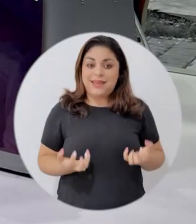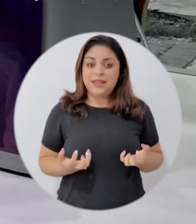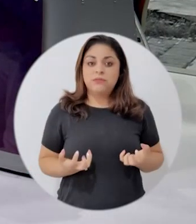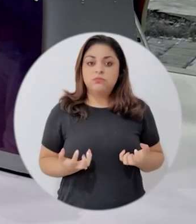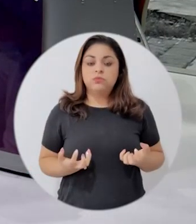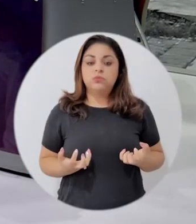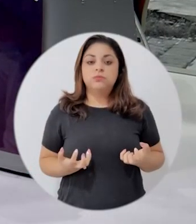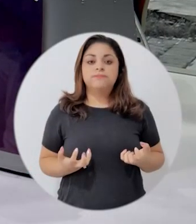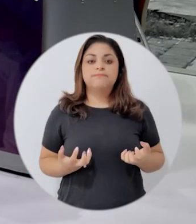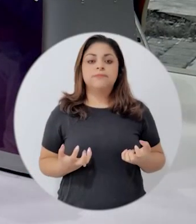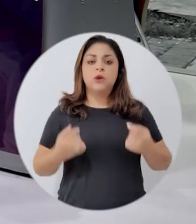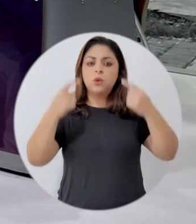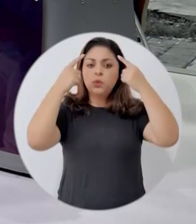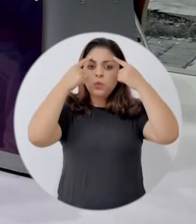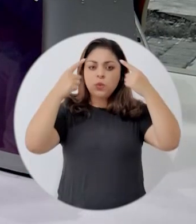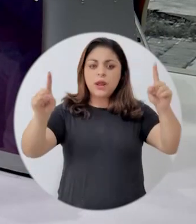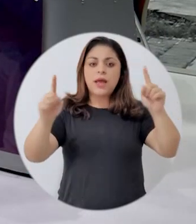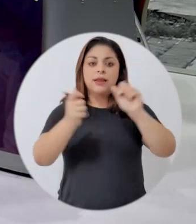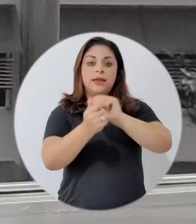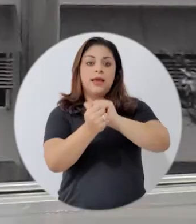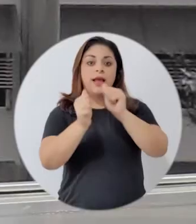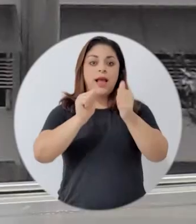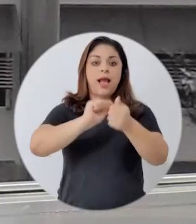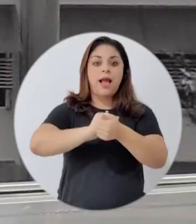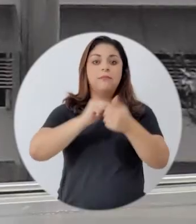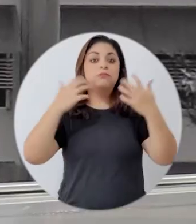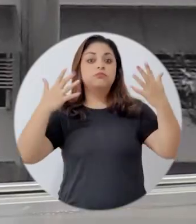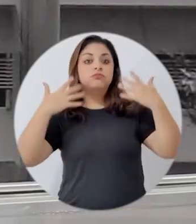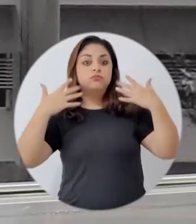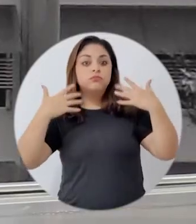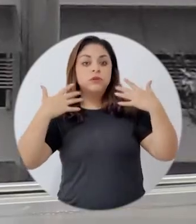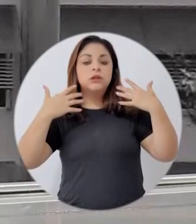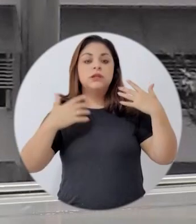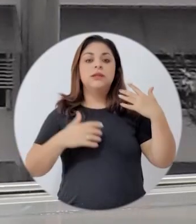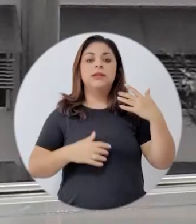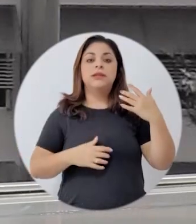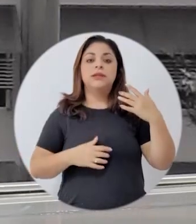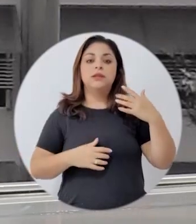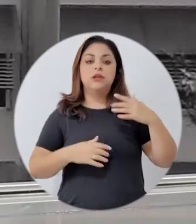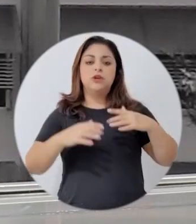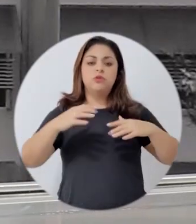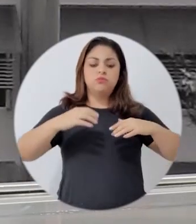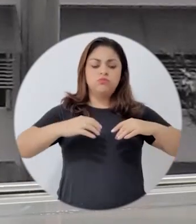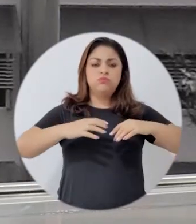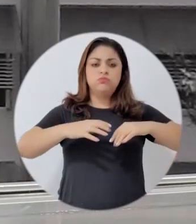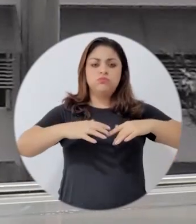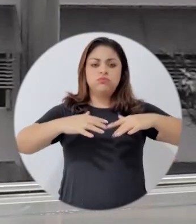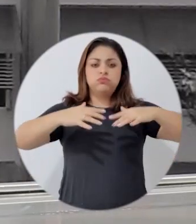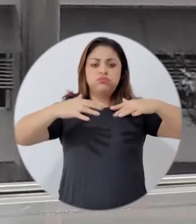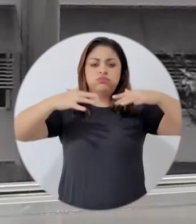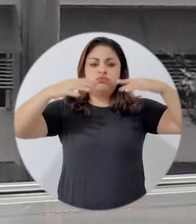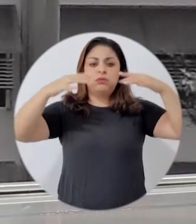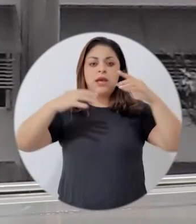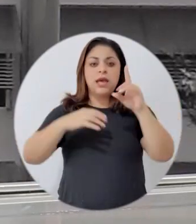y emisiones de dióxido de carbono, y es ahí donde nos sumamos a un esfuerzo país, ¿verdad? El país tiene un